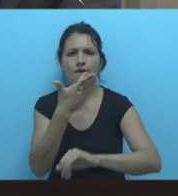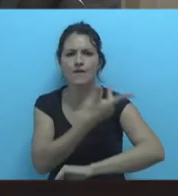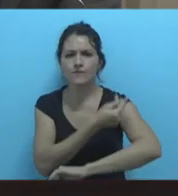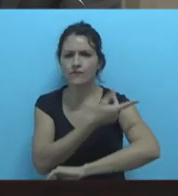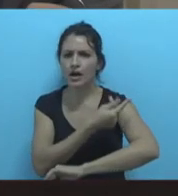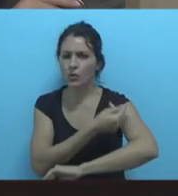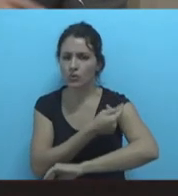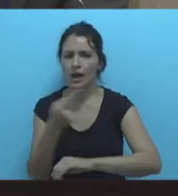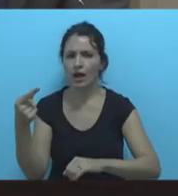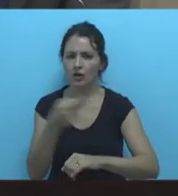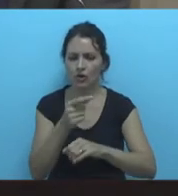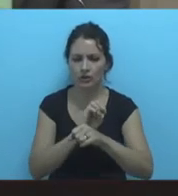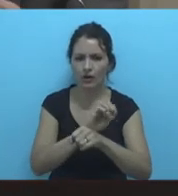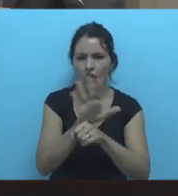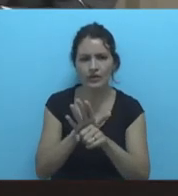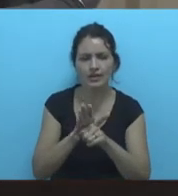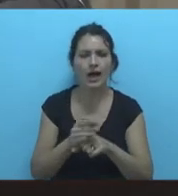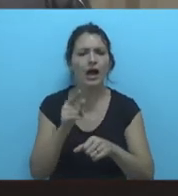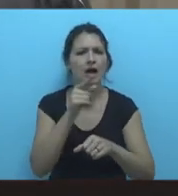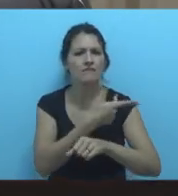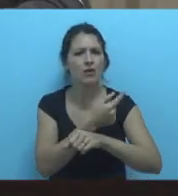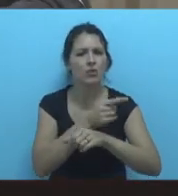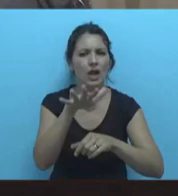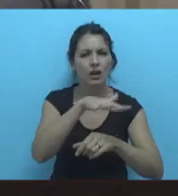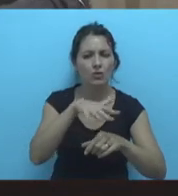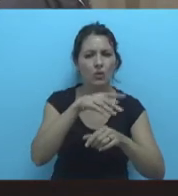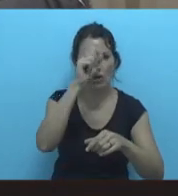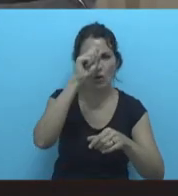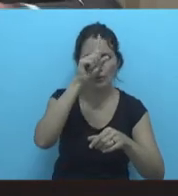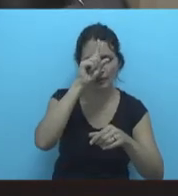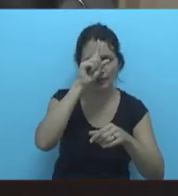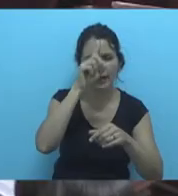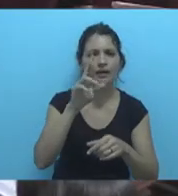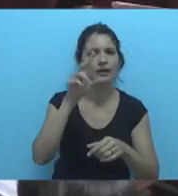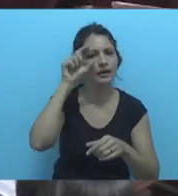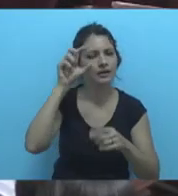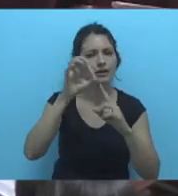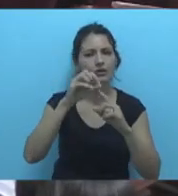el COVID-19 en el Hospital Regional de Reconquista. En consideración el proyecto. Aprobado.